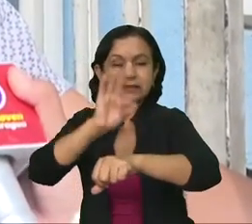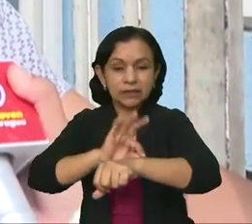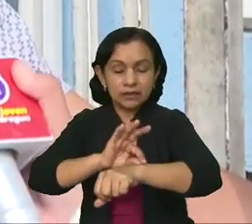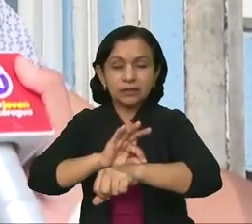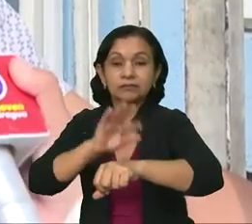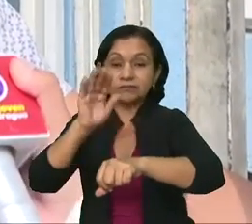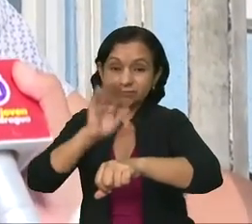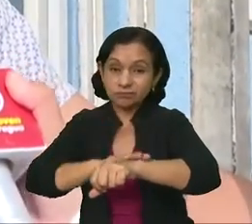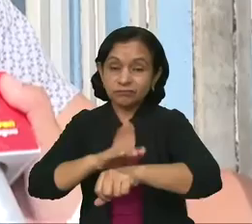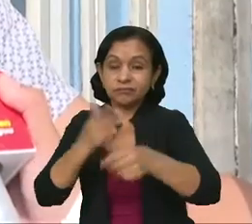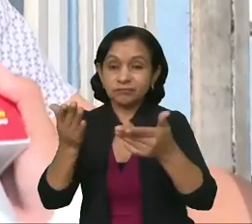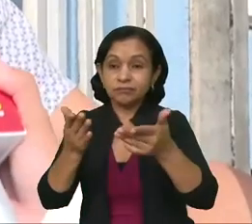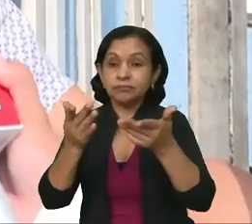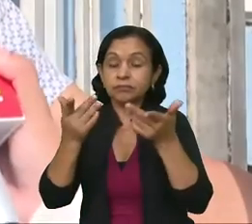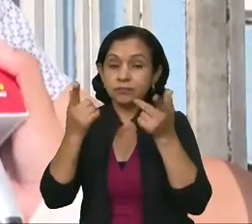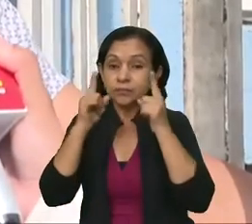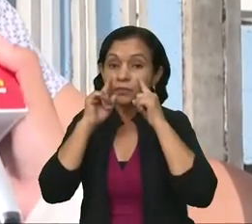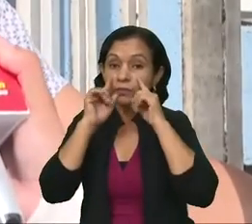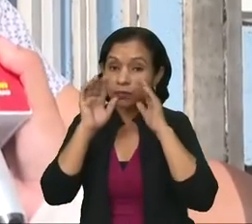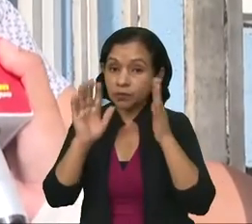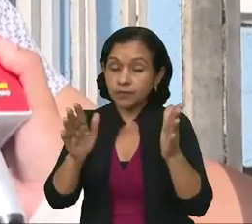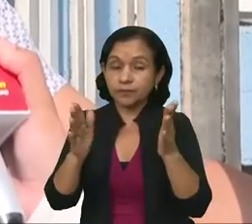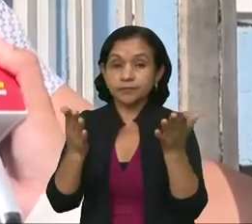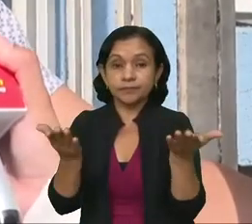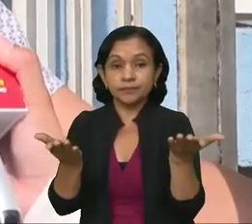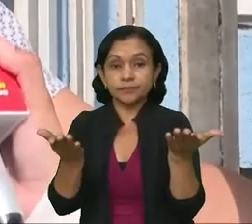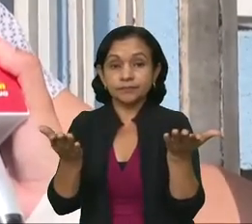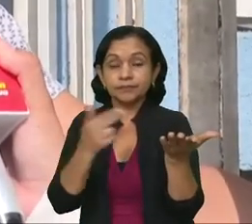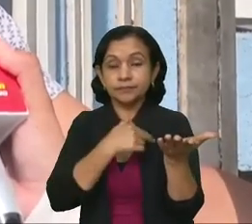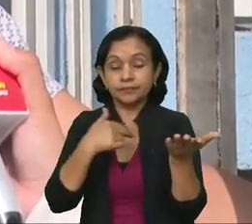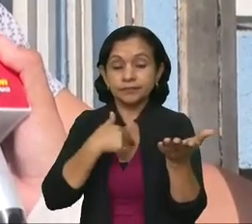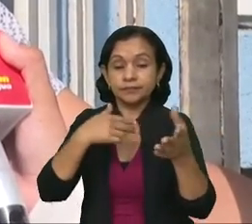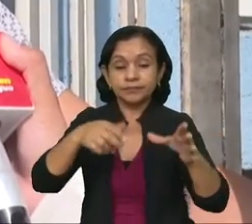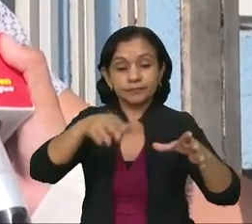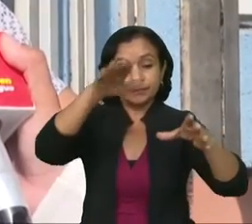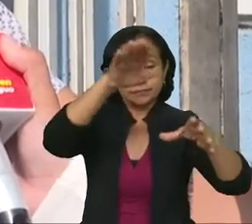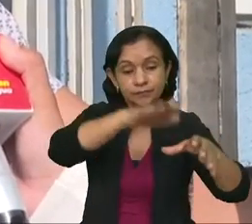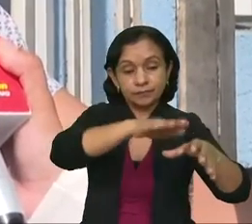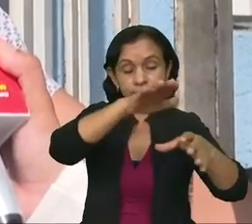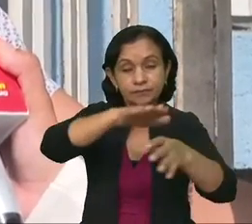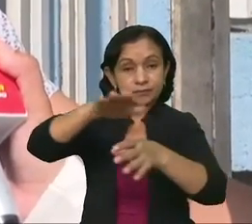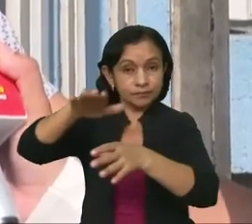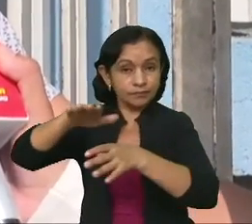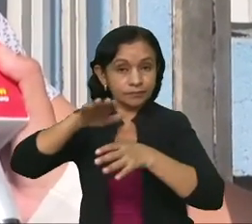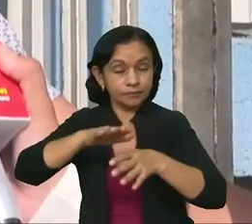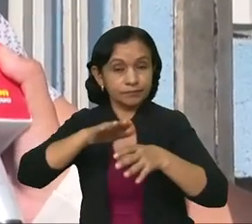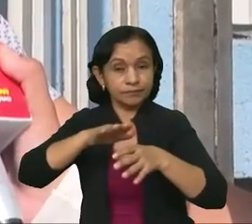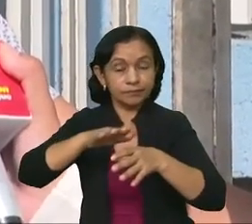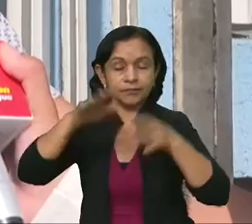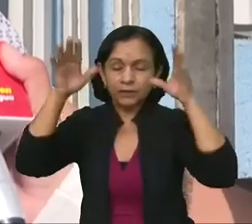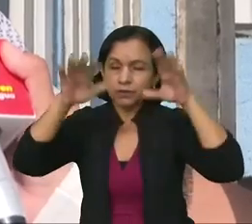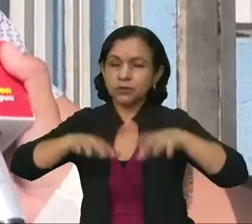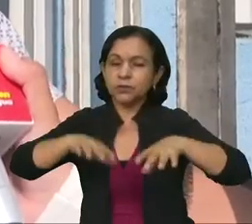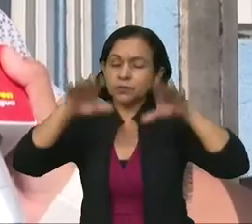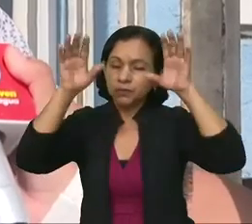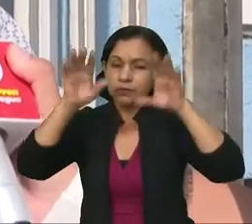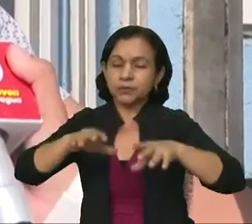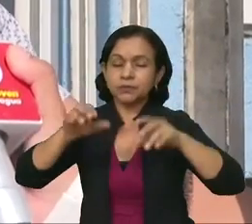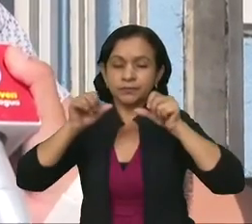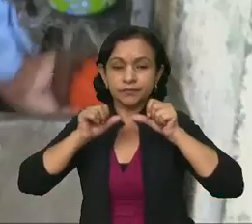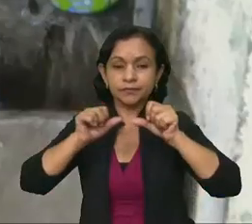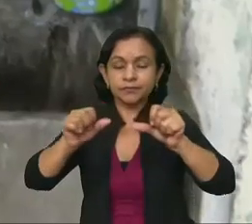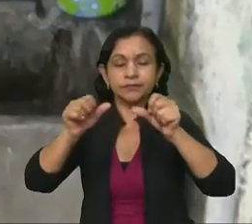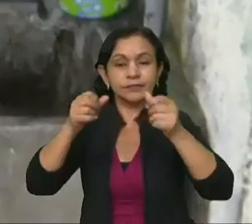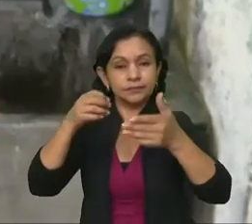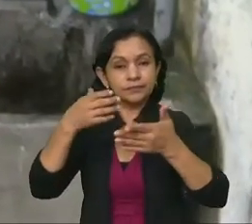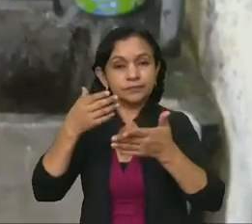además de tomar las medidas necesarias nosotros, de tapar los recipientes y como estamos en periodo lluvioso, pues seguir constantes en la